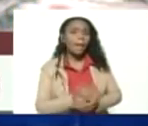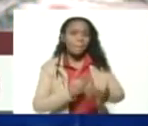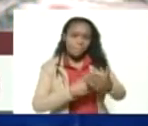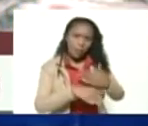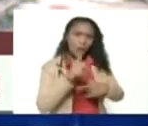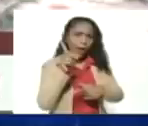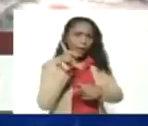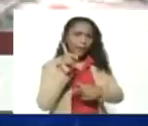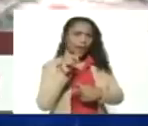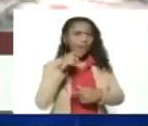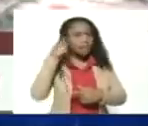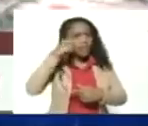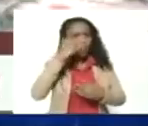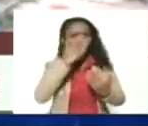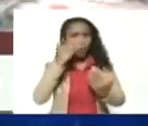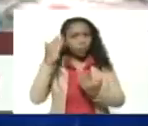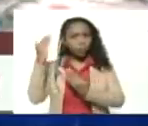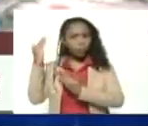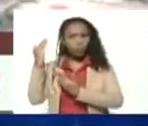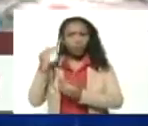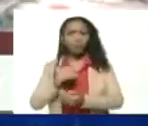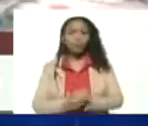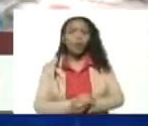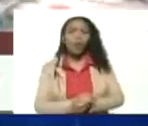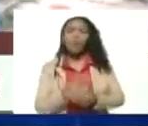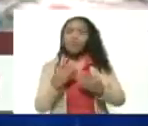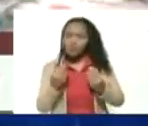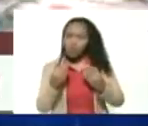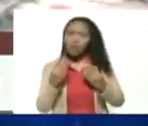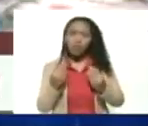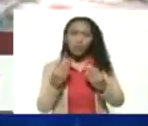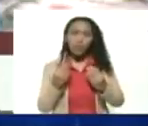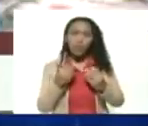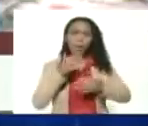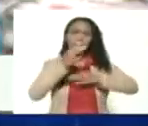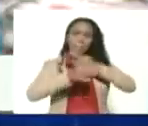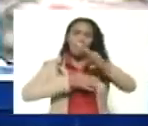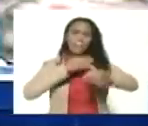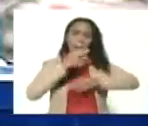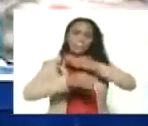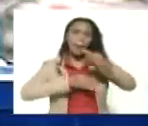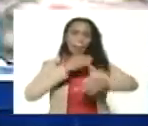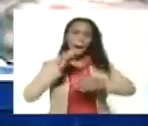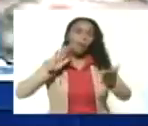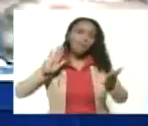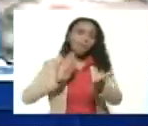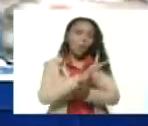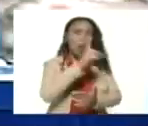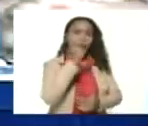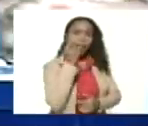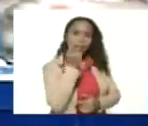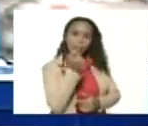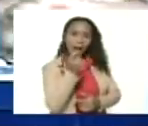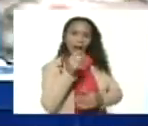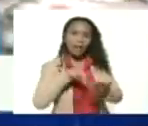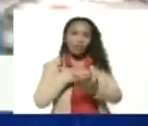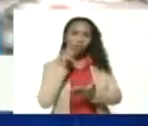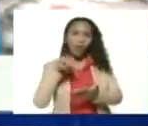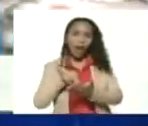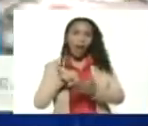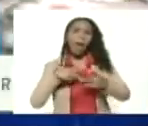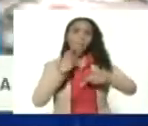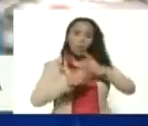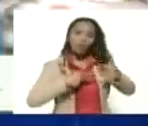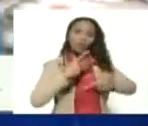este video muy, muy, pero muy explicativo del impulso de la semilla nacional